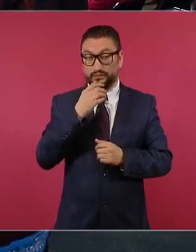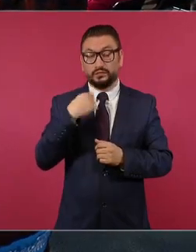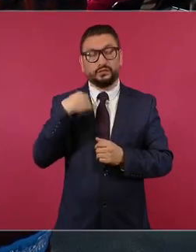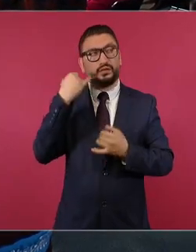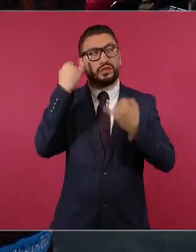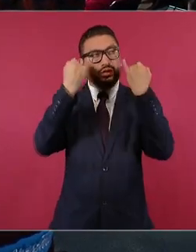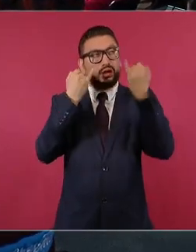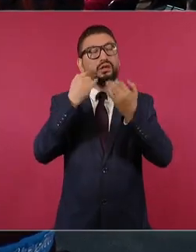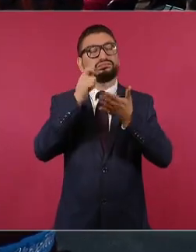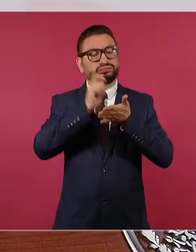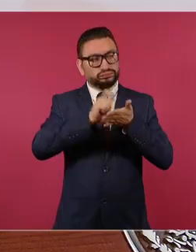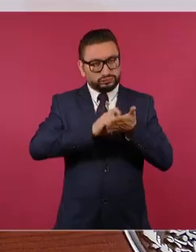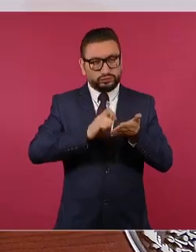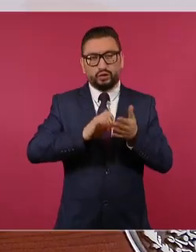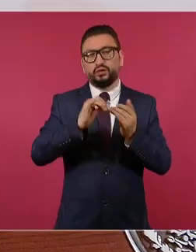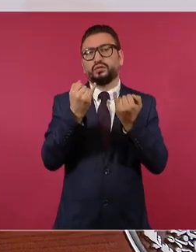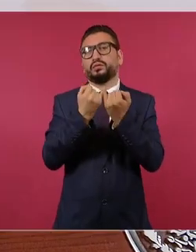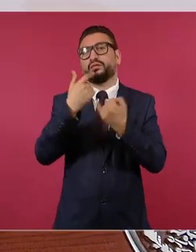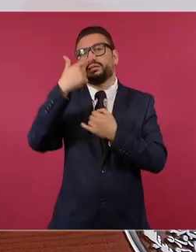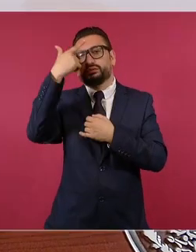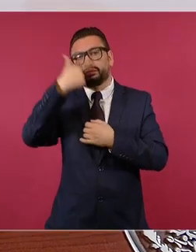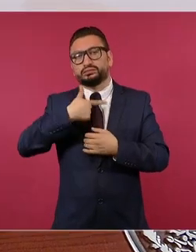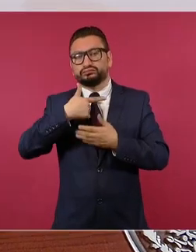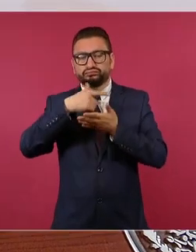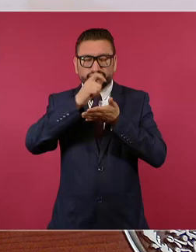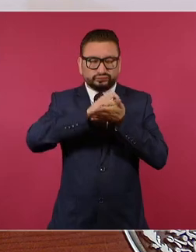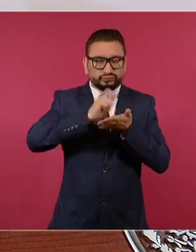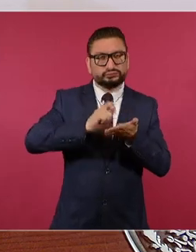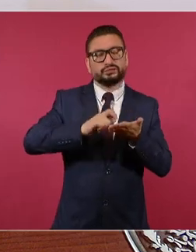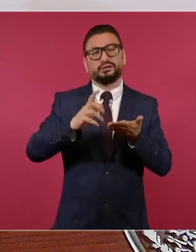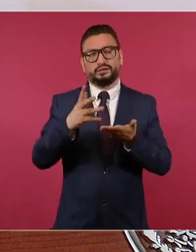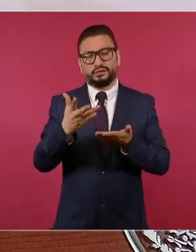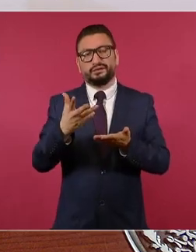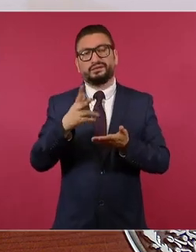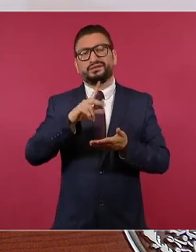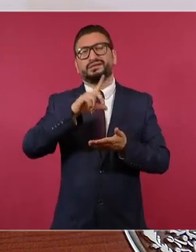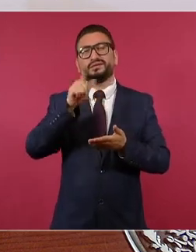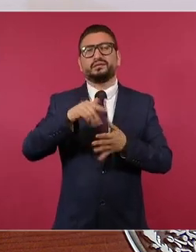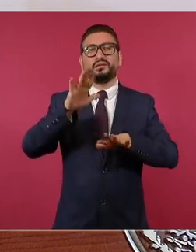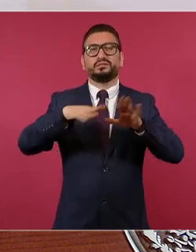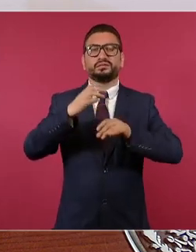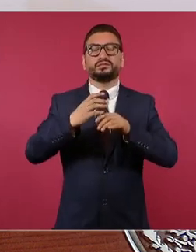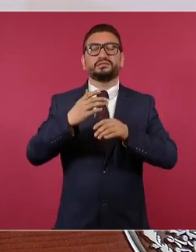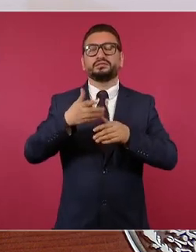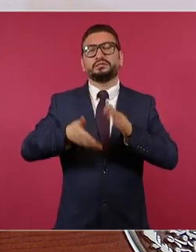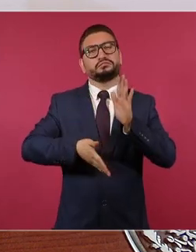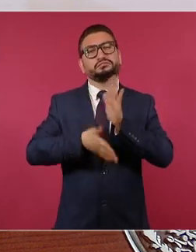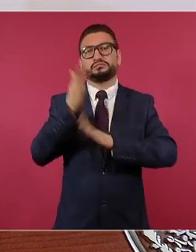escribir, y en la noche y luego en los caminos